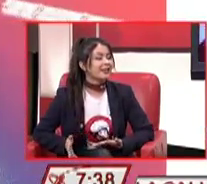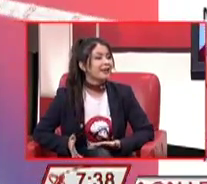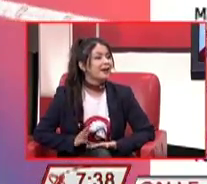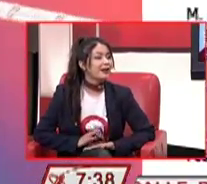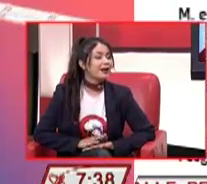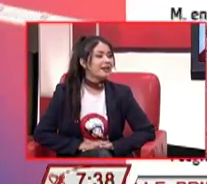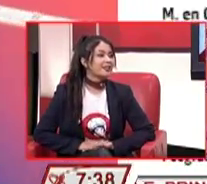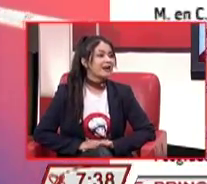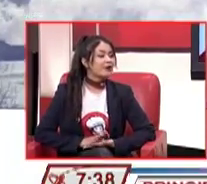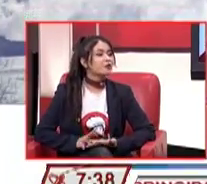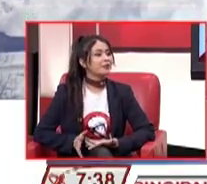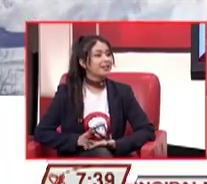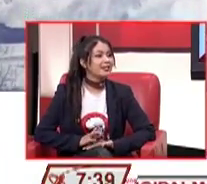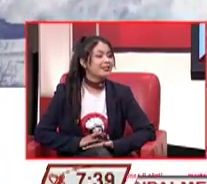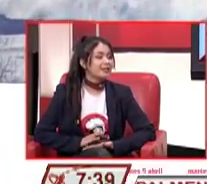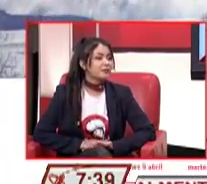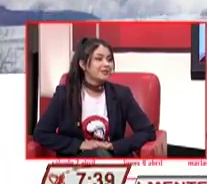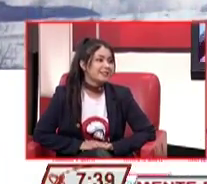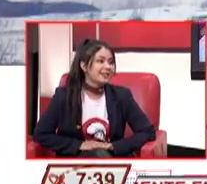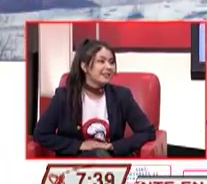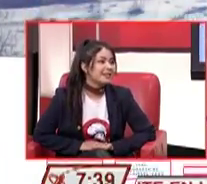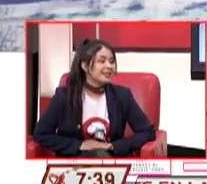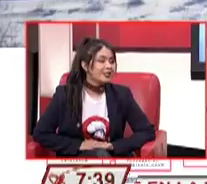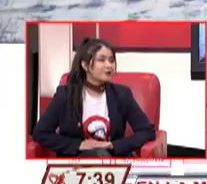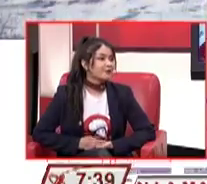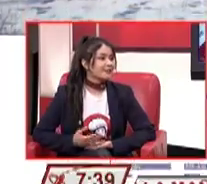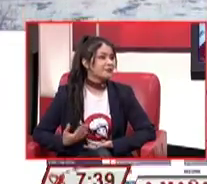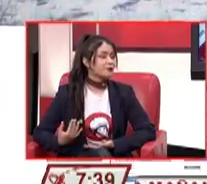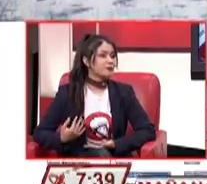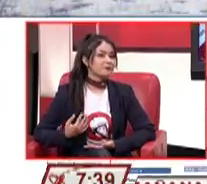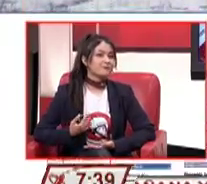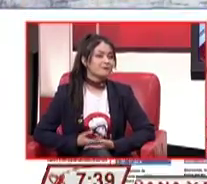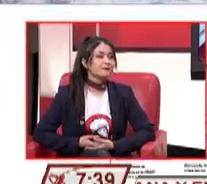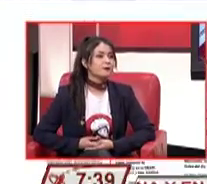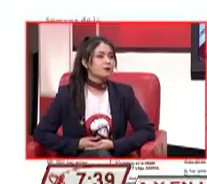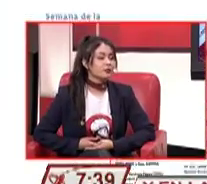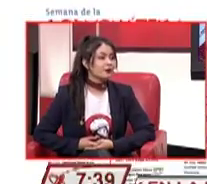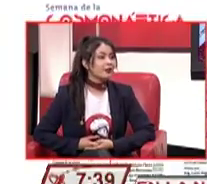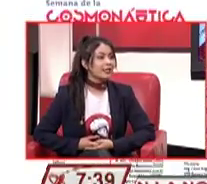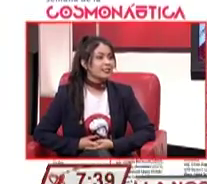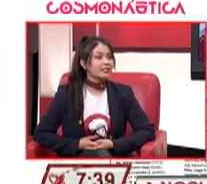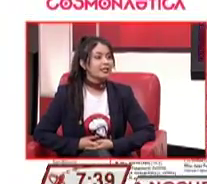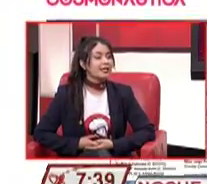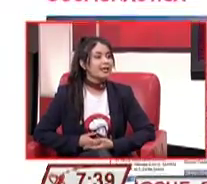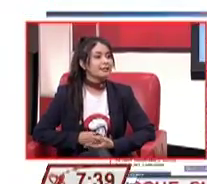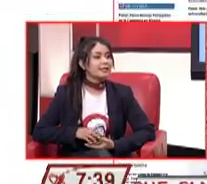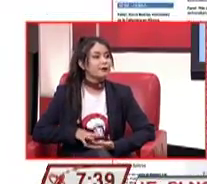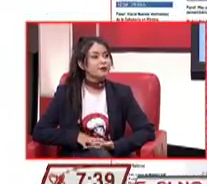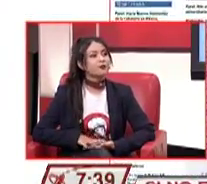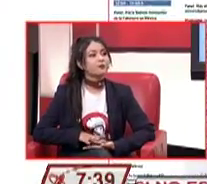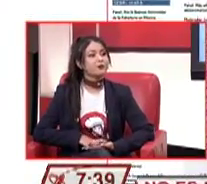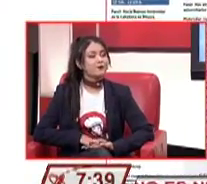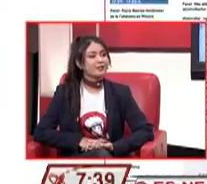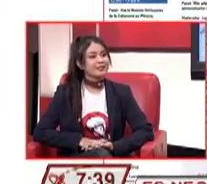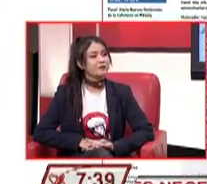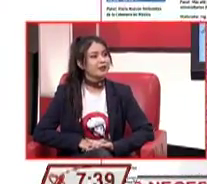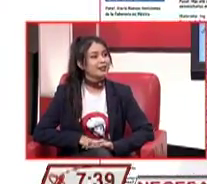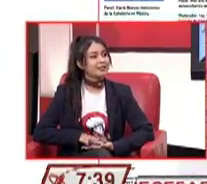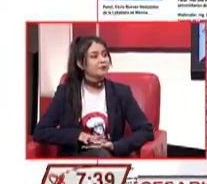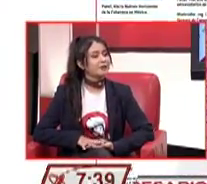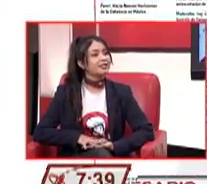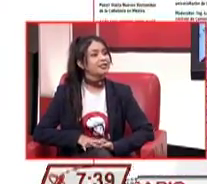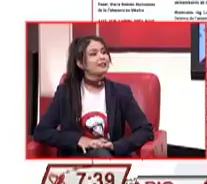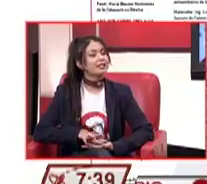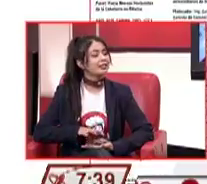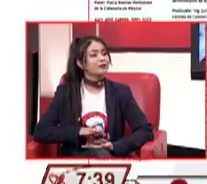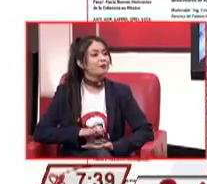en esta área de aeroespacial y espacial. Entonces, yo creo que este evento es muy importante para